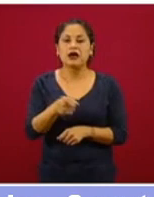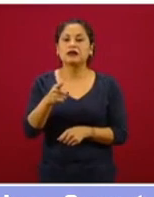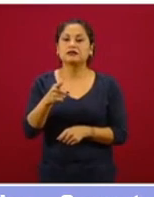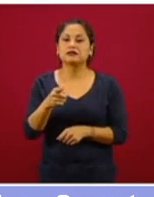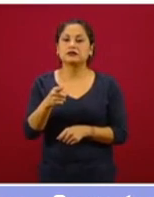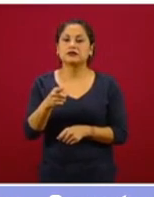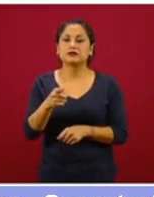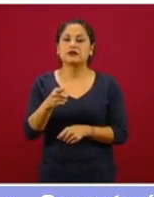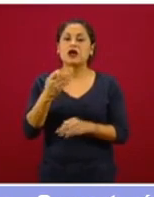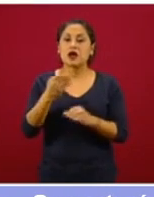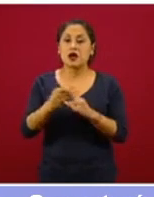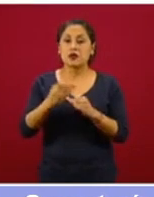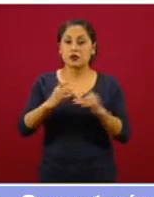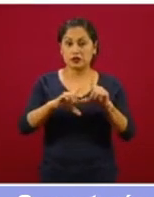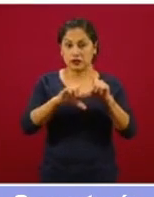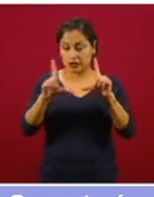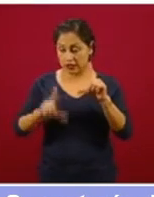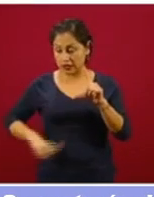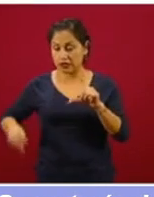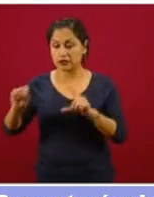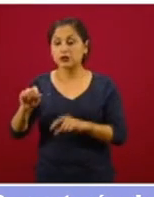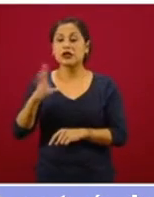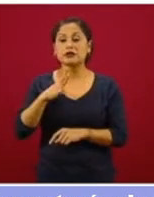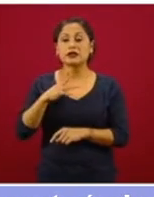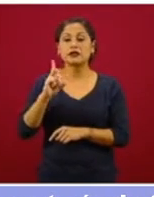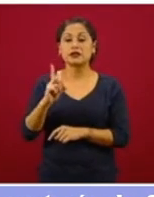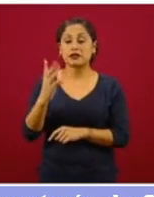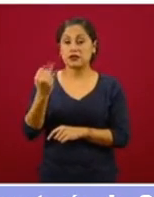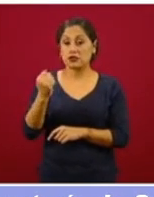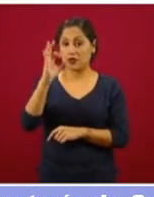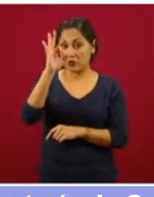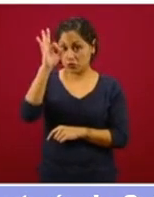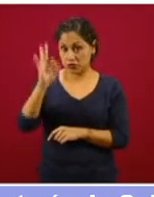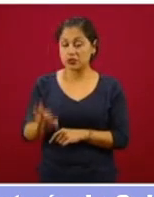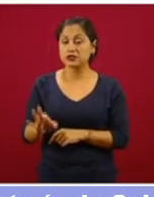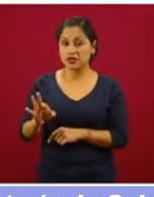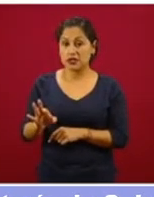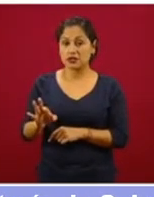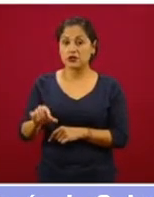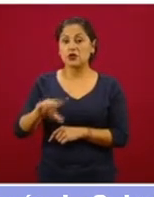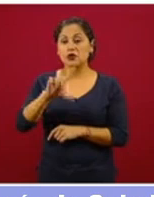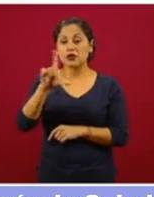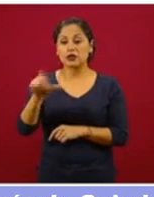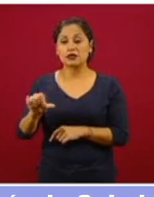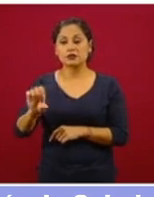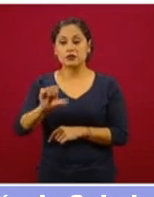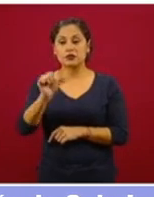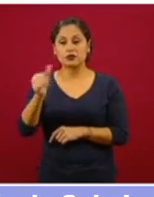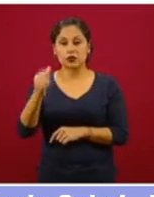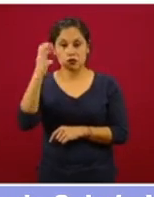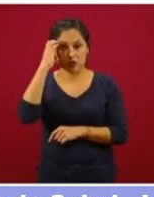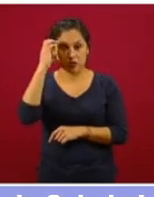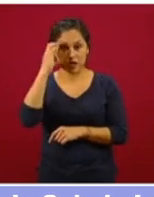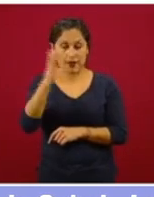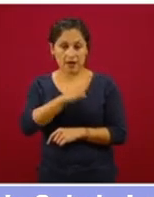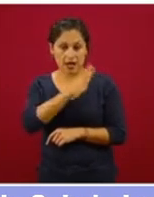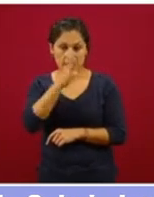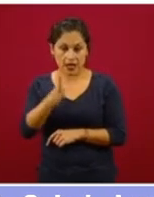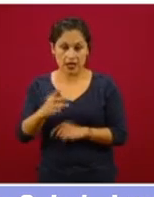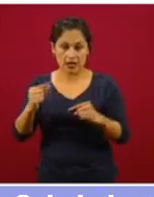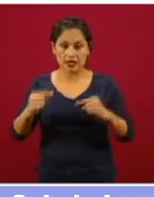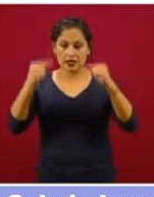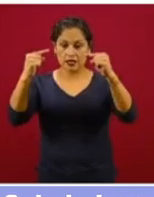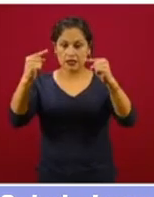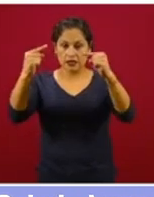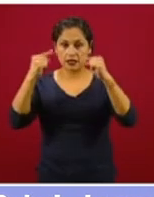nacional en 39%, y después los de camas de hospitalización general. En este momento, este es 17 de